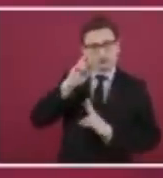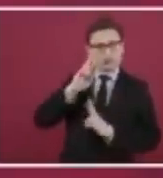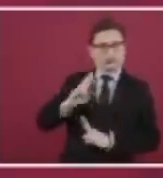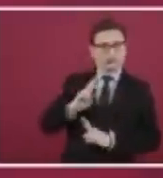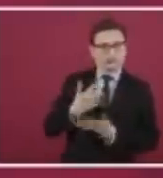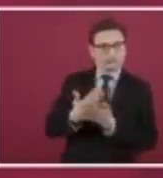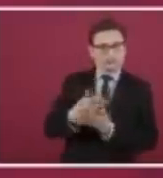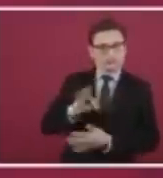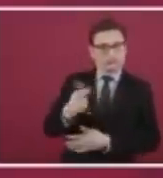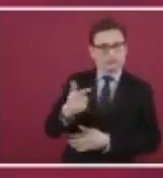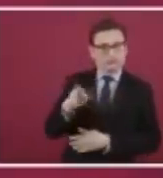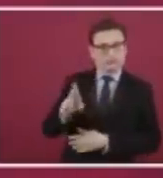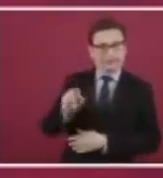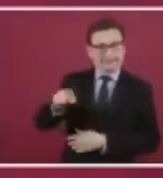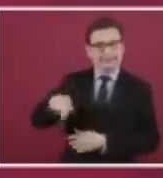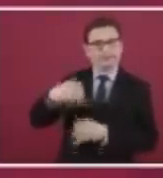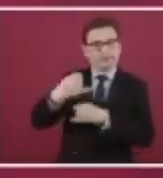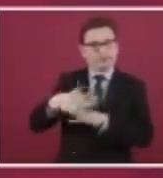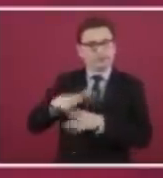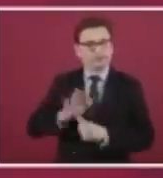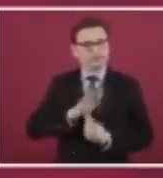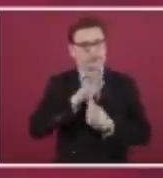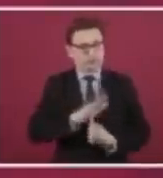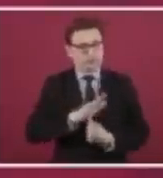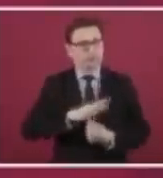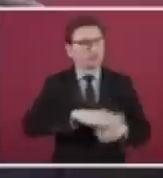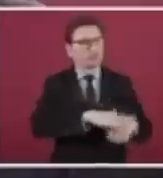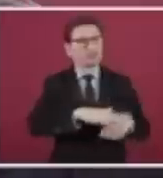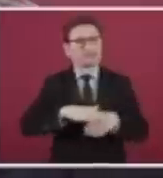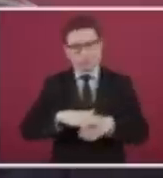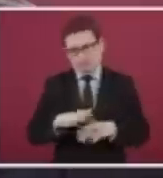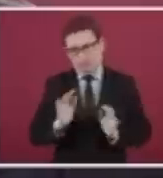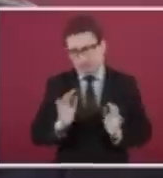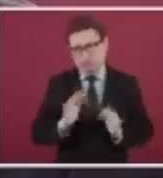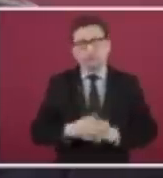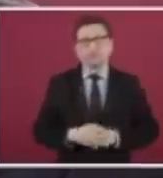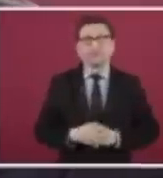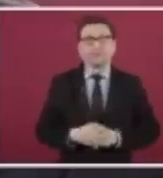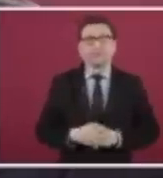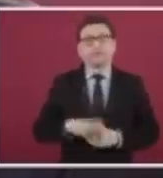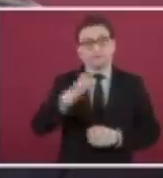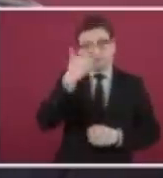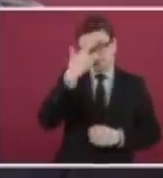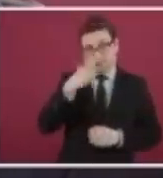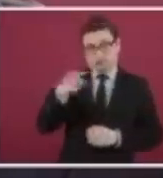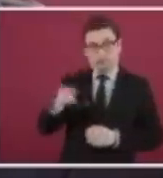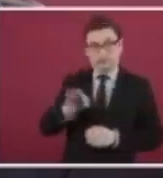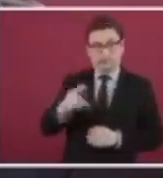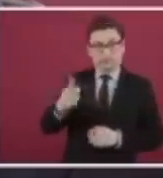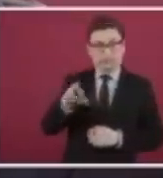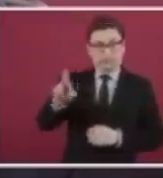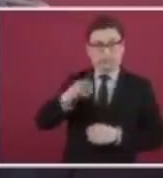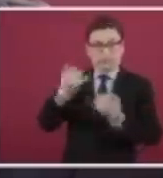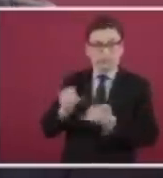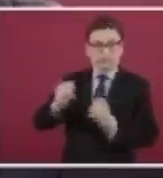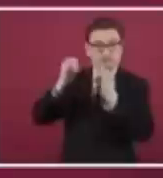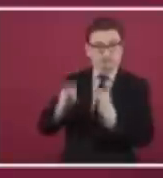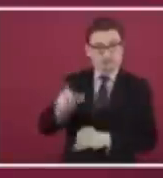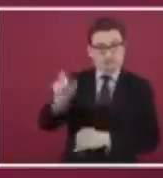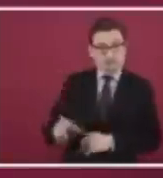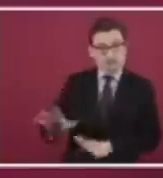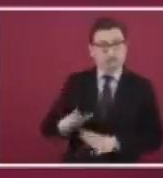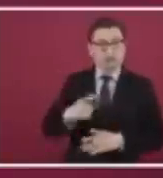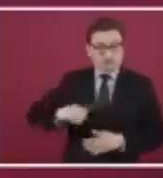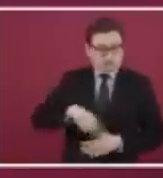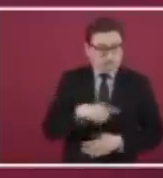la Fiscalía informe. Les recuerdo que es autónoma, es independiente, y no